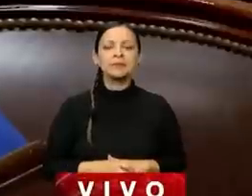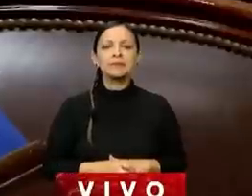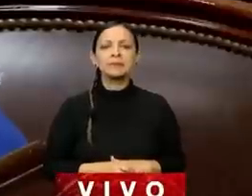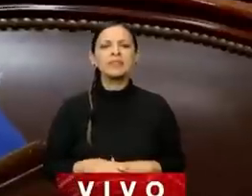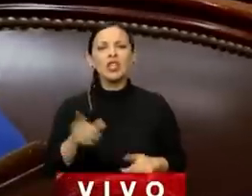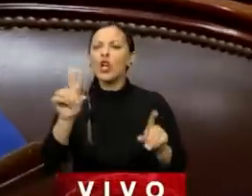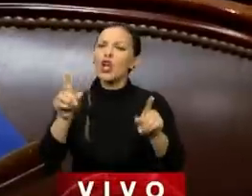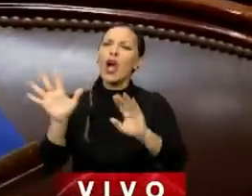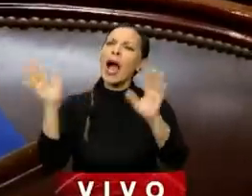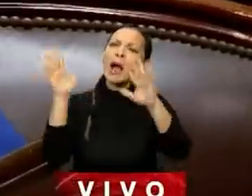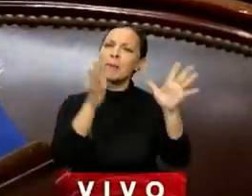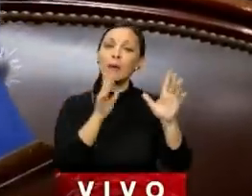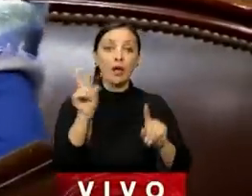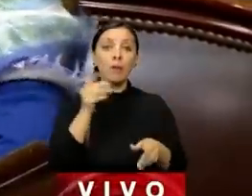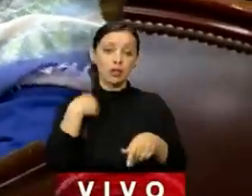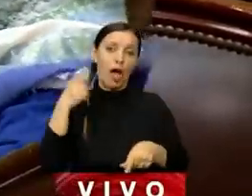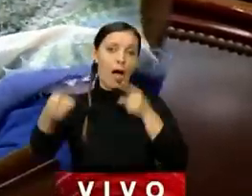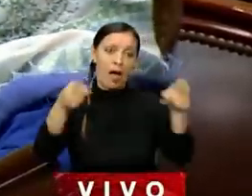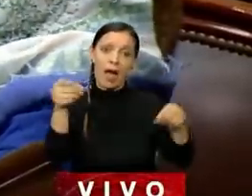no aplaudan porque va a haber para todos.